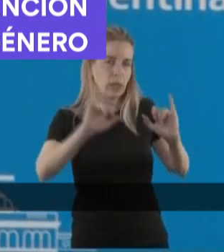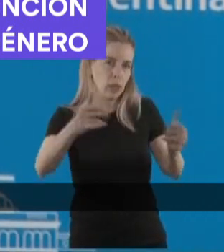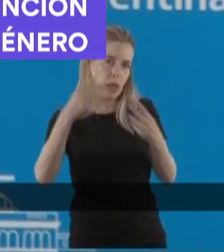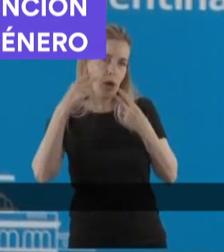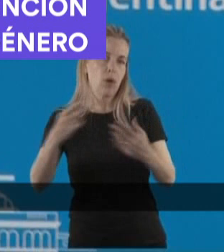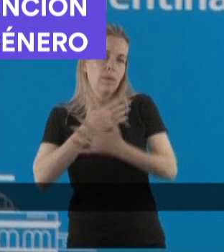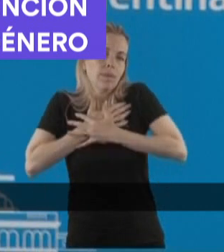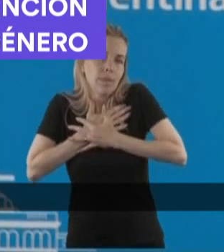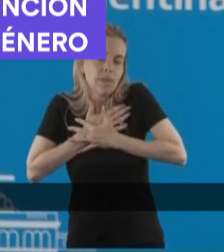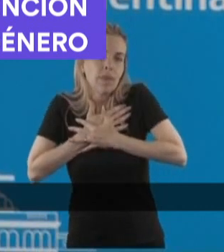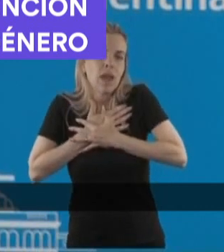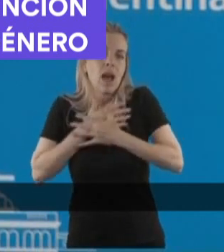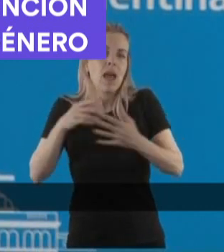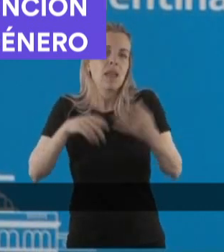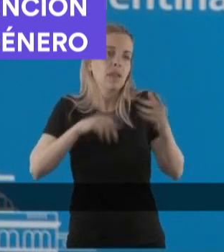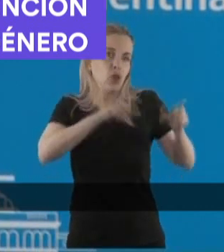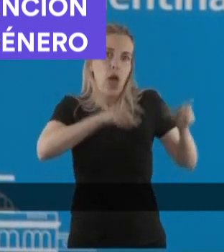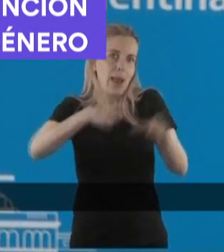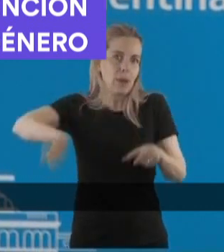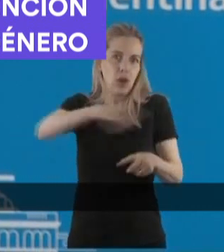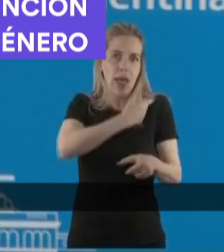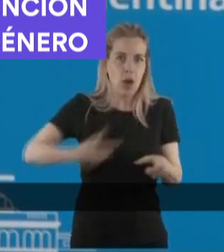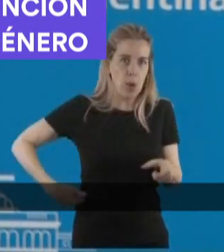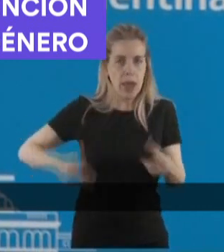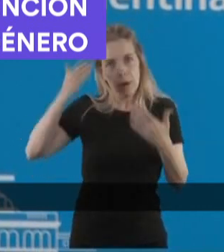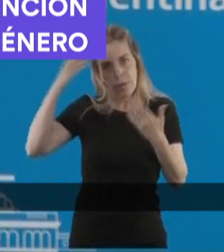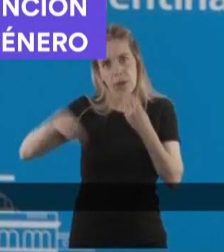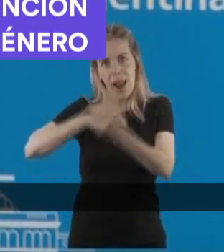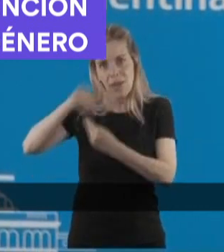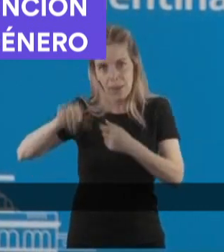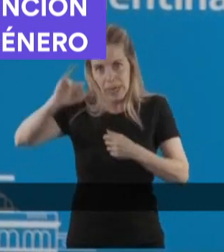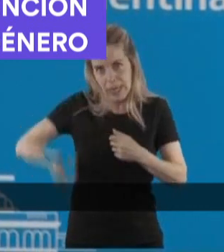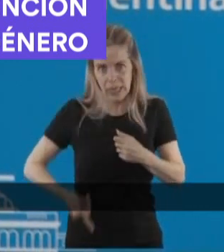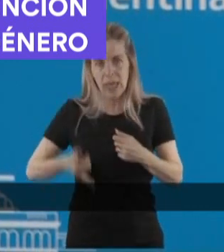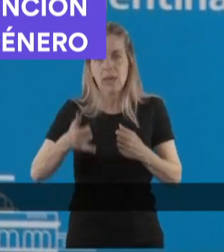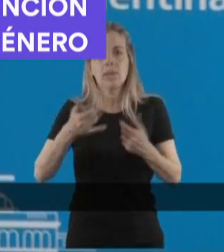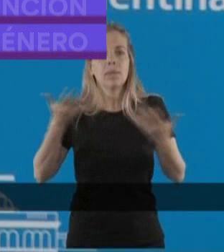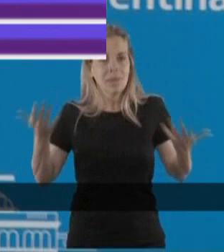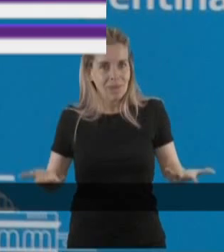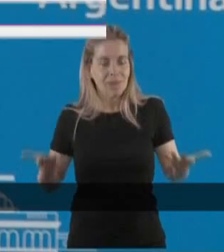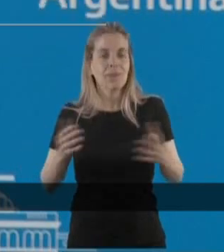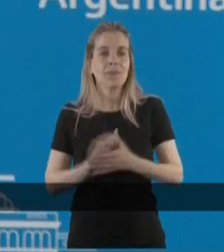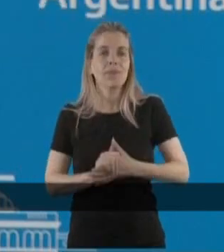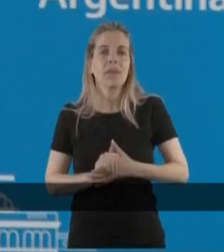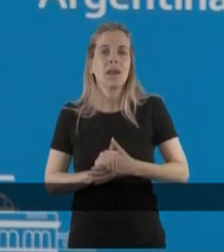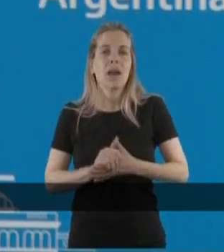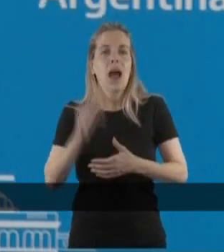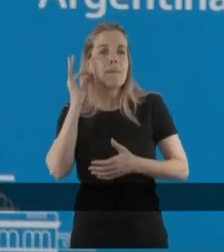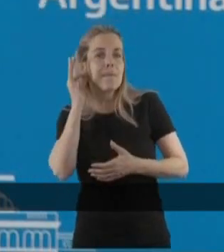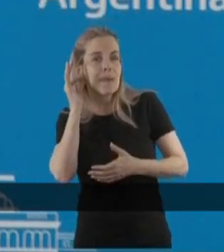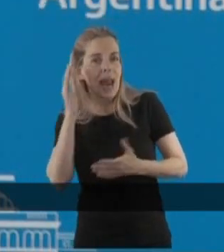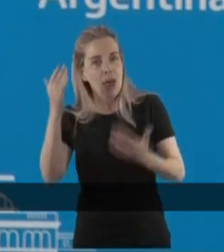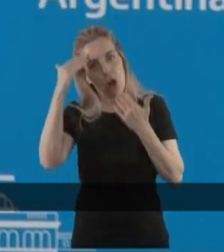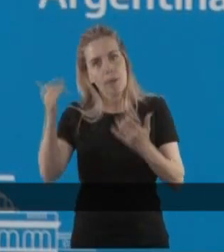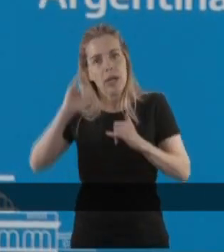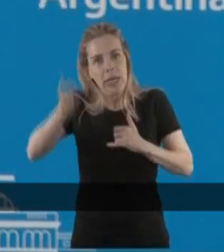reconocimiento enorme de todos nosotras y nosotros, a quienes, a quien ha sido sin duda